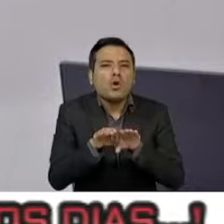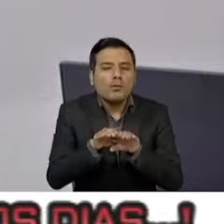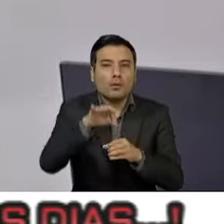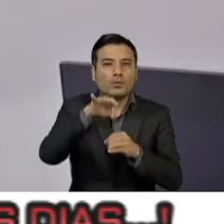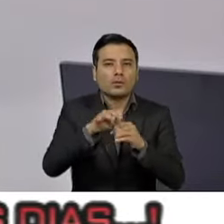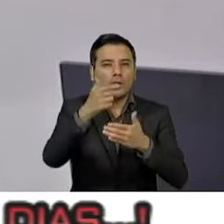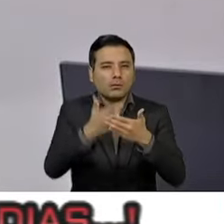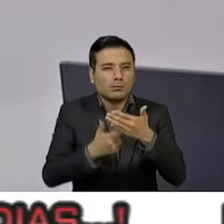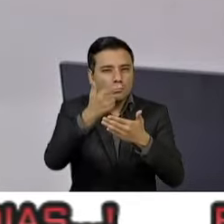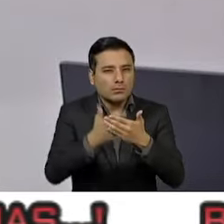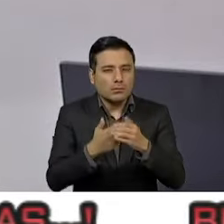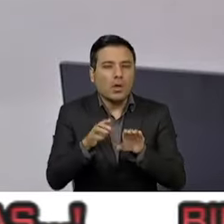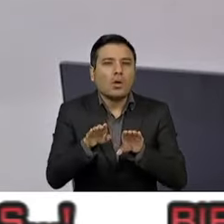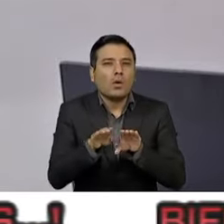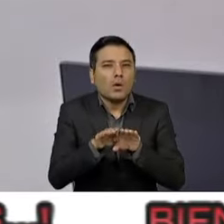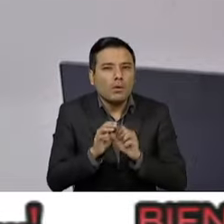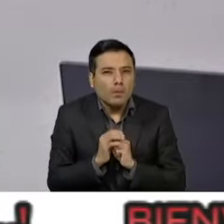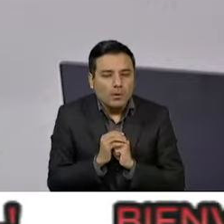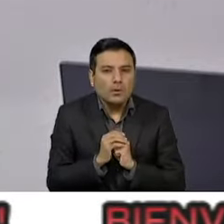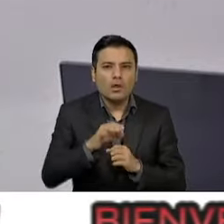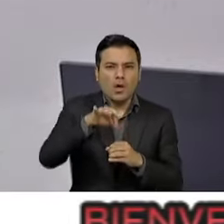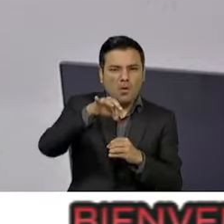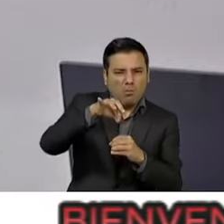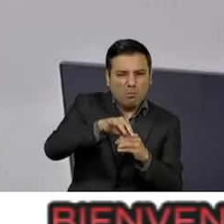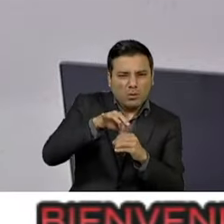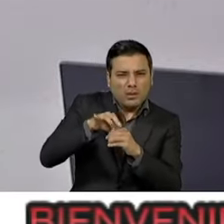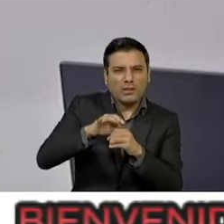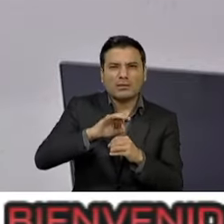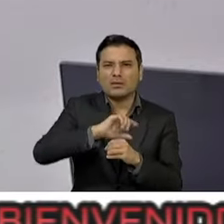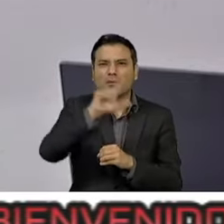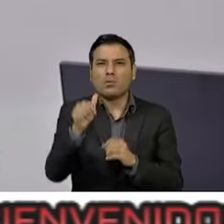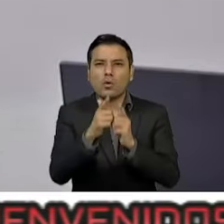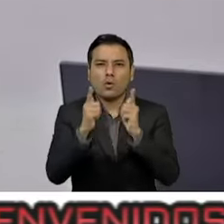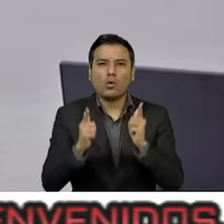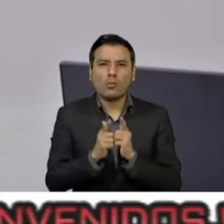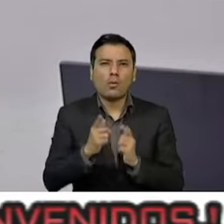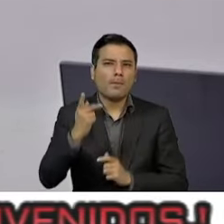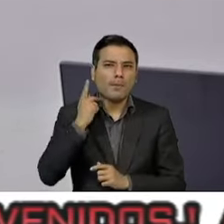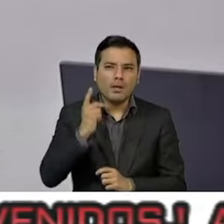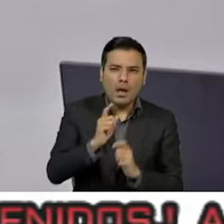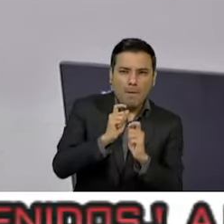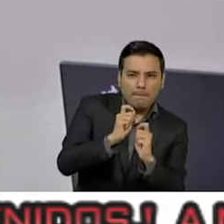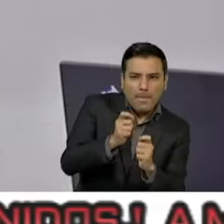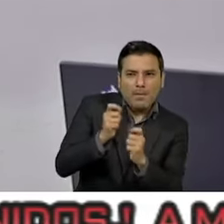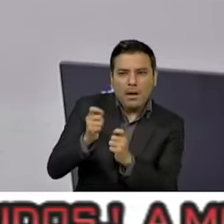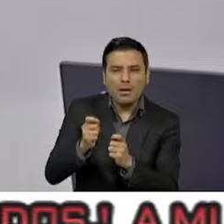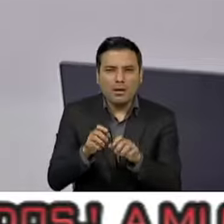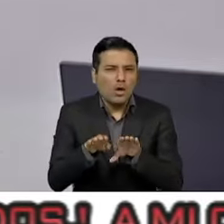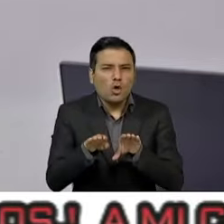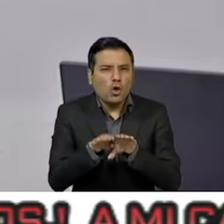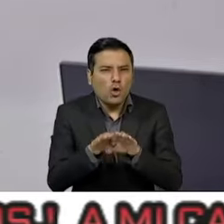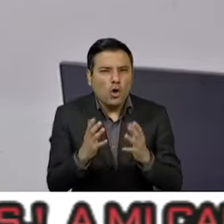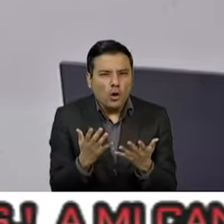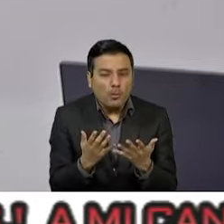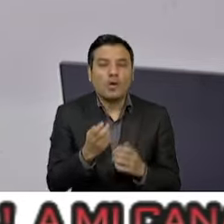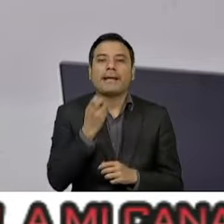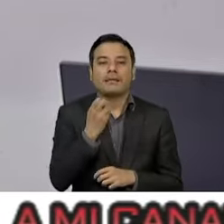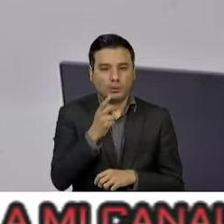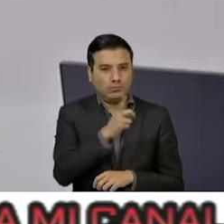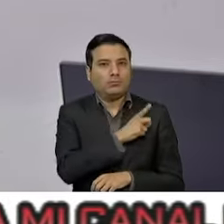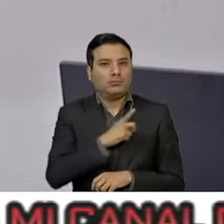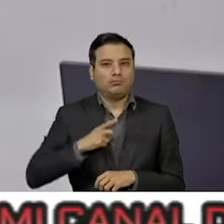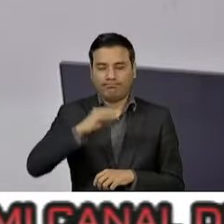cómo se convierten los votos en escaños y curules para los partidos políticos que fortalezca el sistema de representación